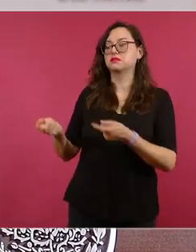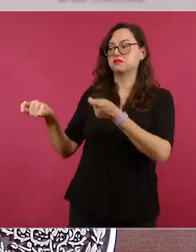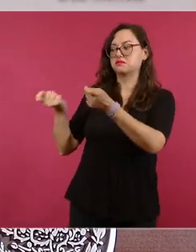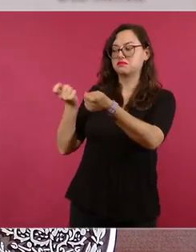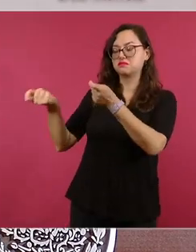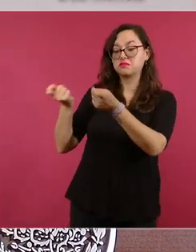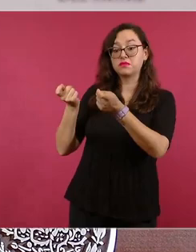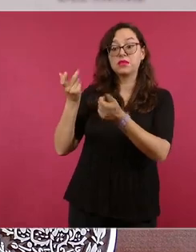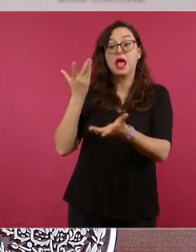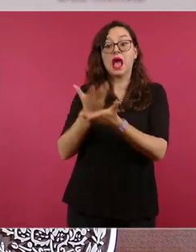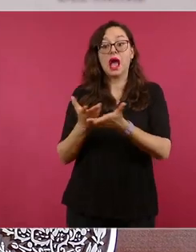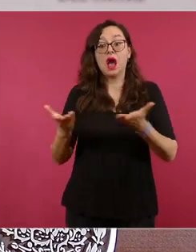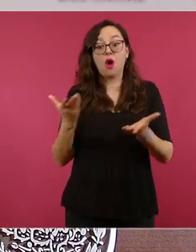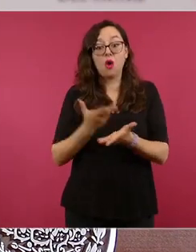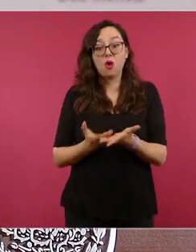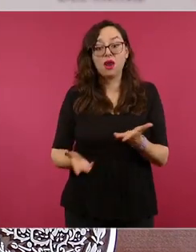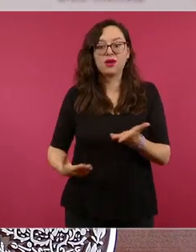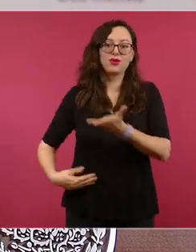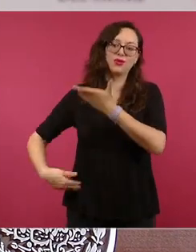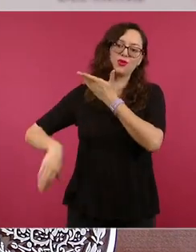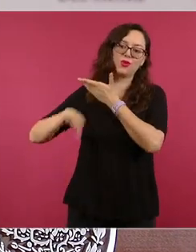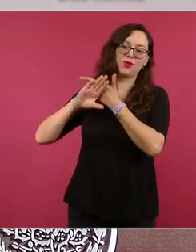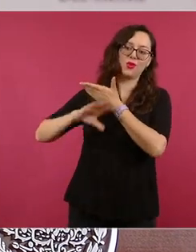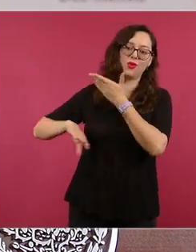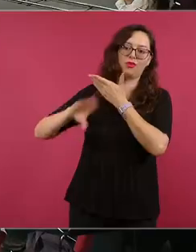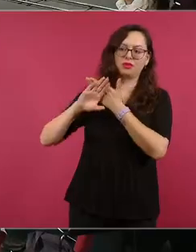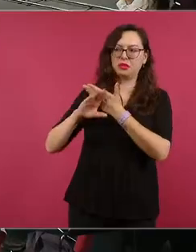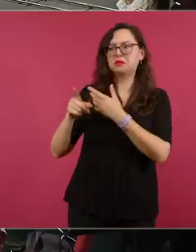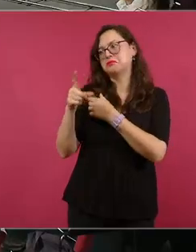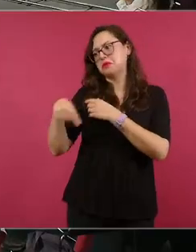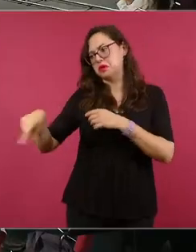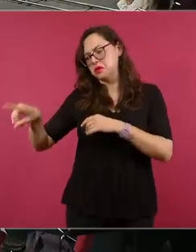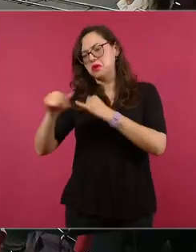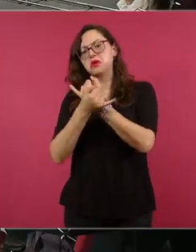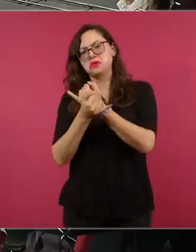actúan de manera independiente,